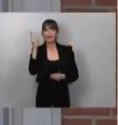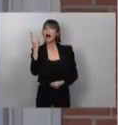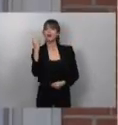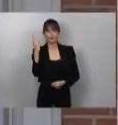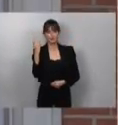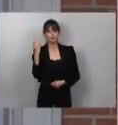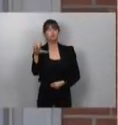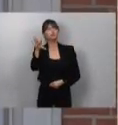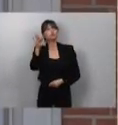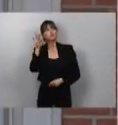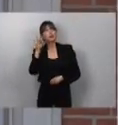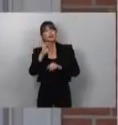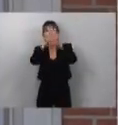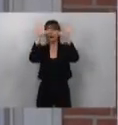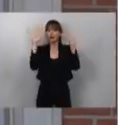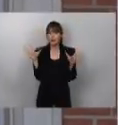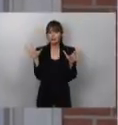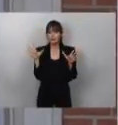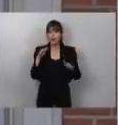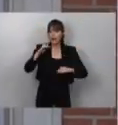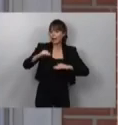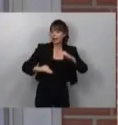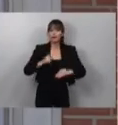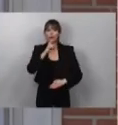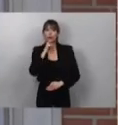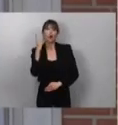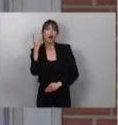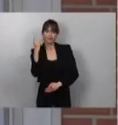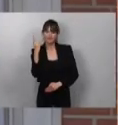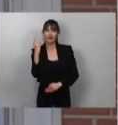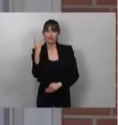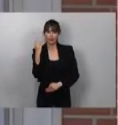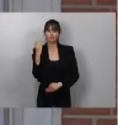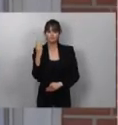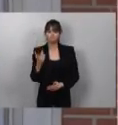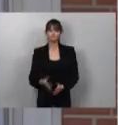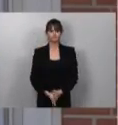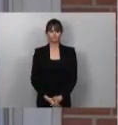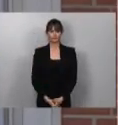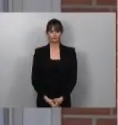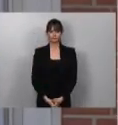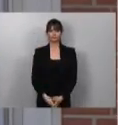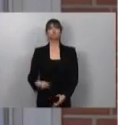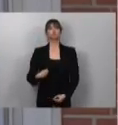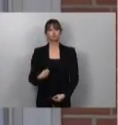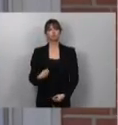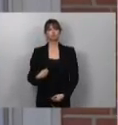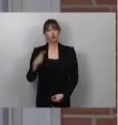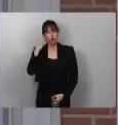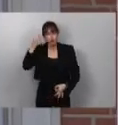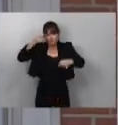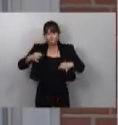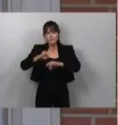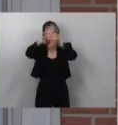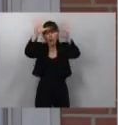la oposición hacia el partido socialista yo creo que eh No hemos avanzado nada